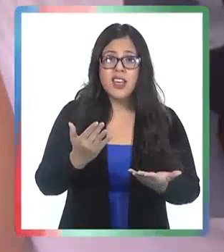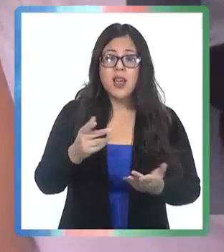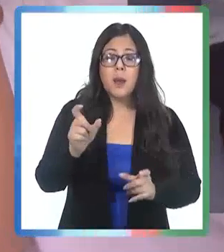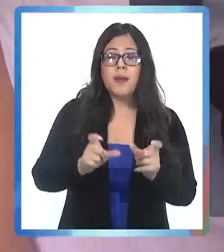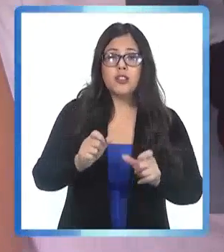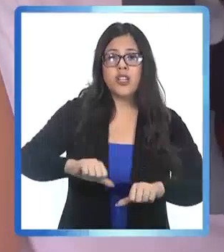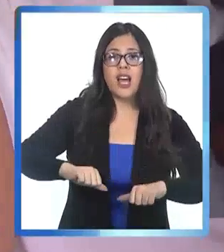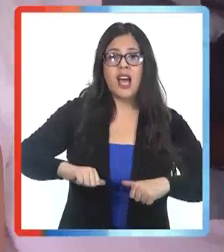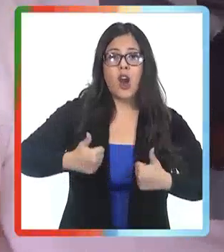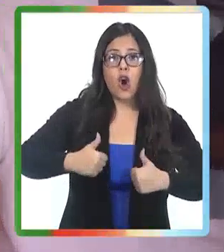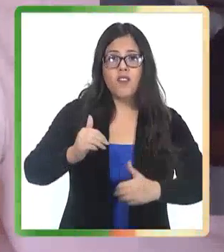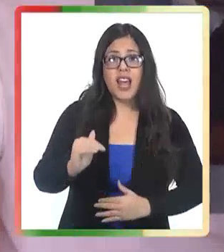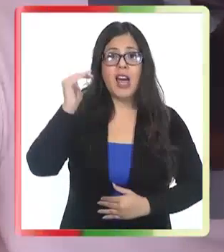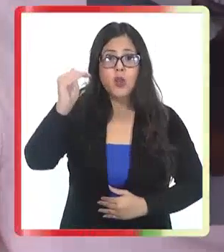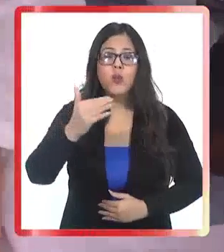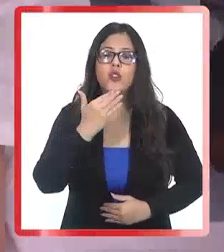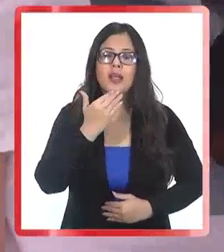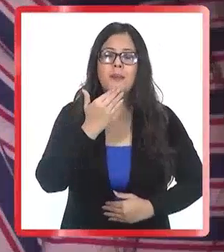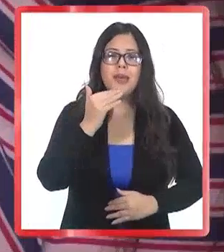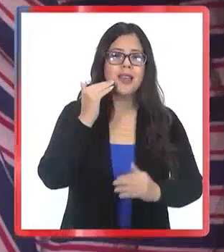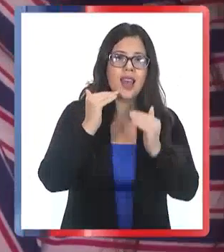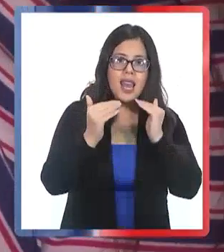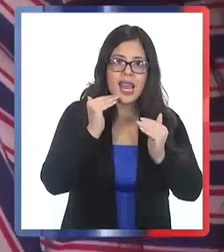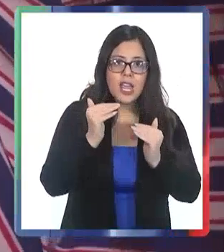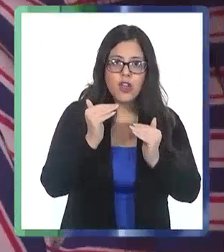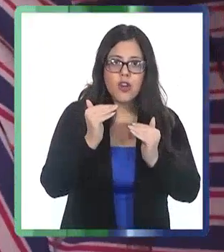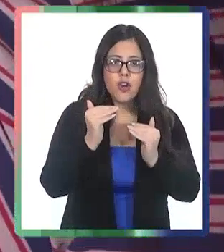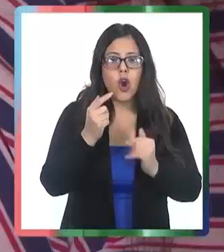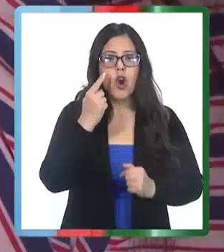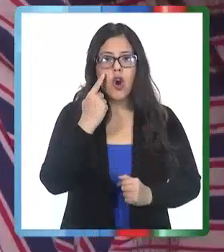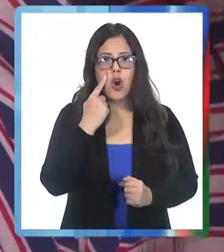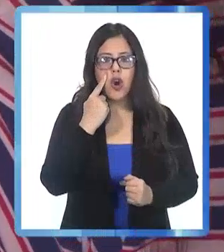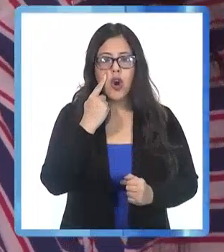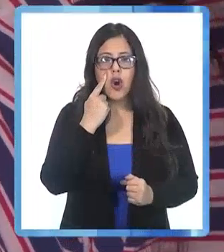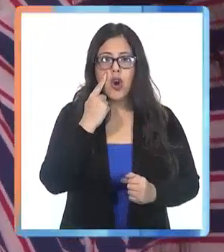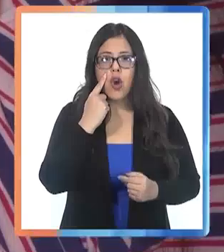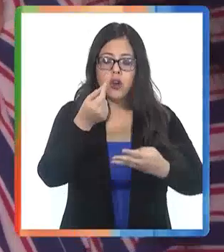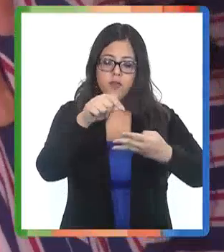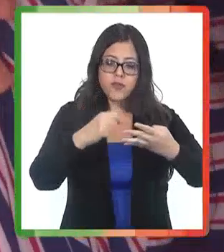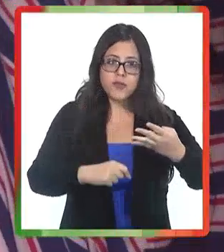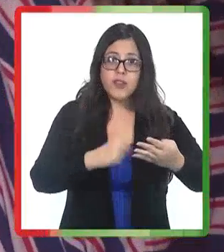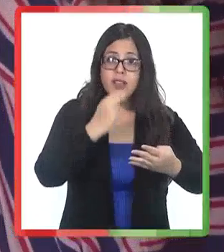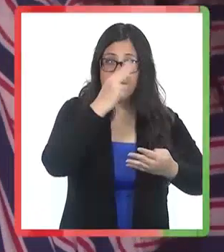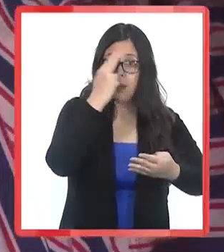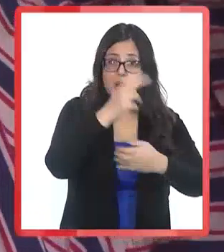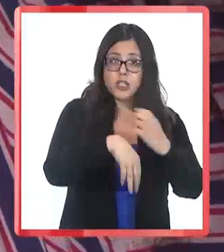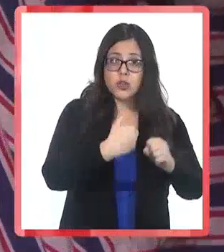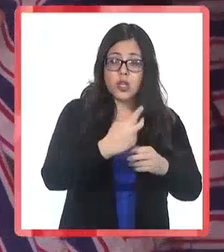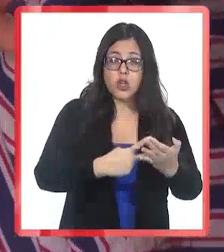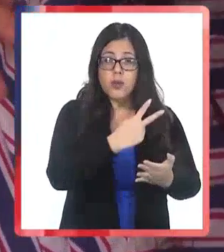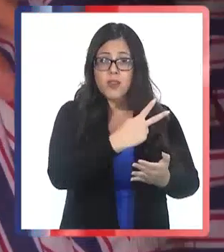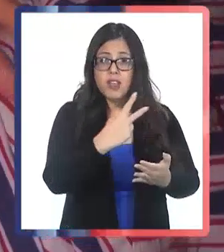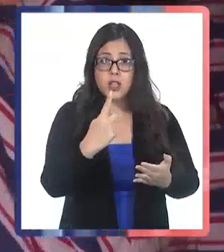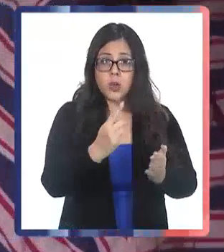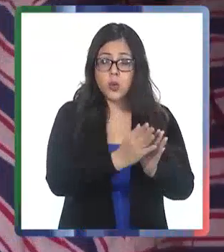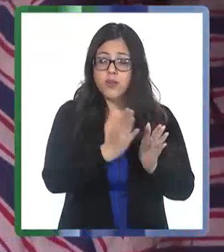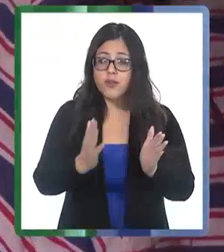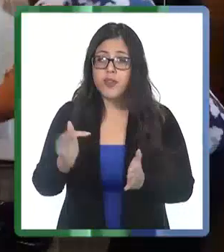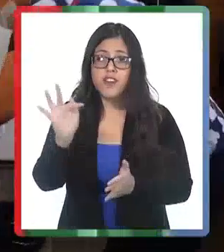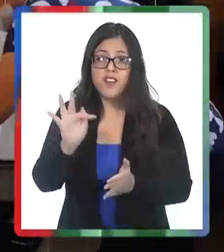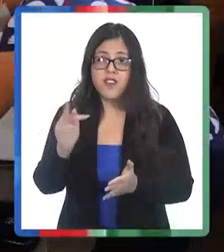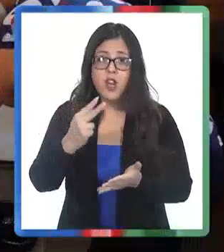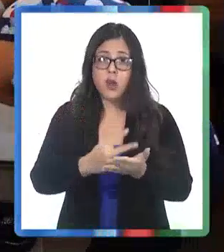los adultos jóvenes y los niños más pequeños. Y atención, un estudio aplicado entre marzo de 2021 y febrero